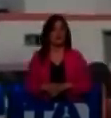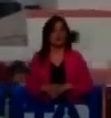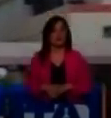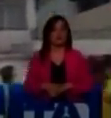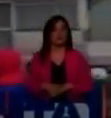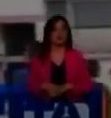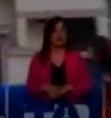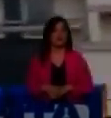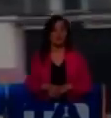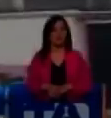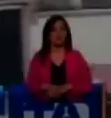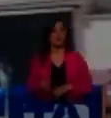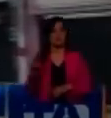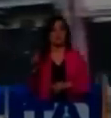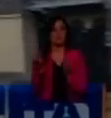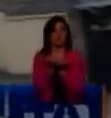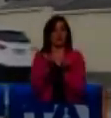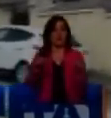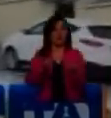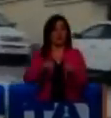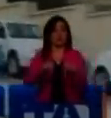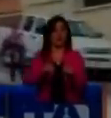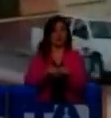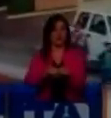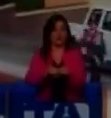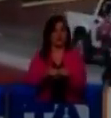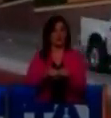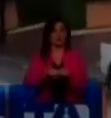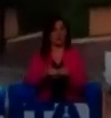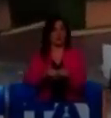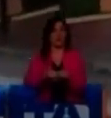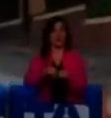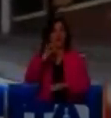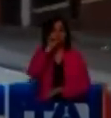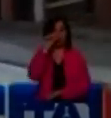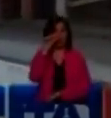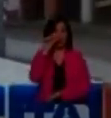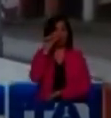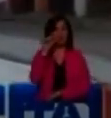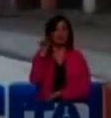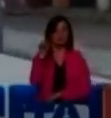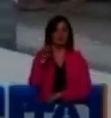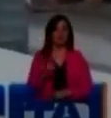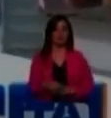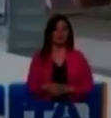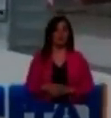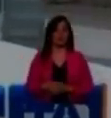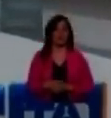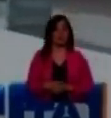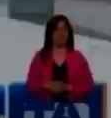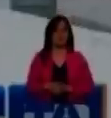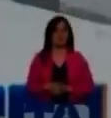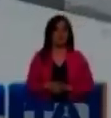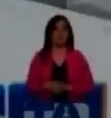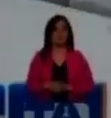que encontramos ayer. Ahí boté zapatos, boté creo que droga también. Y realmente esto es